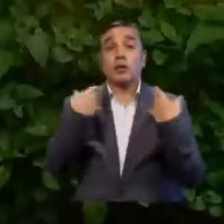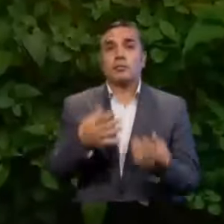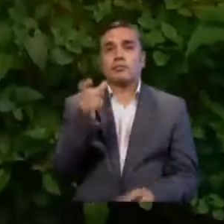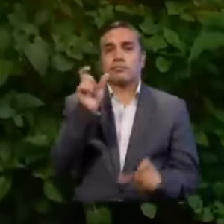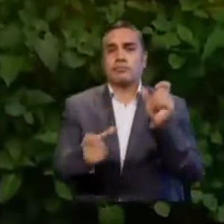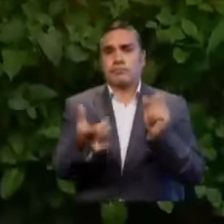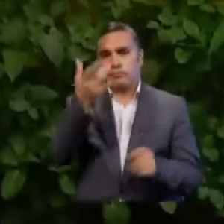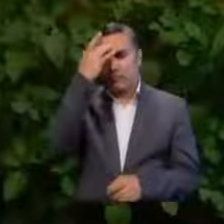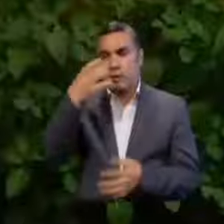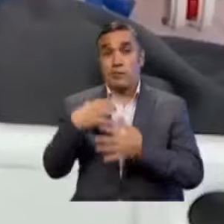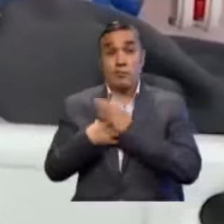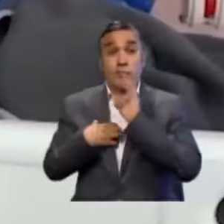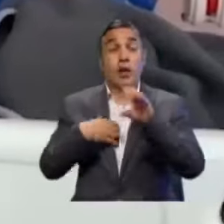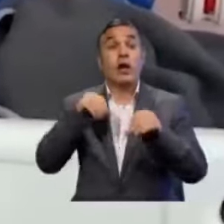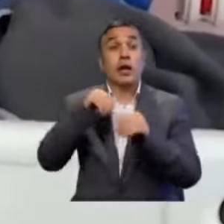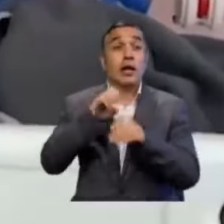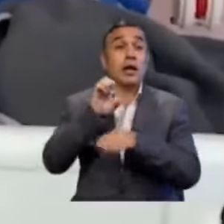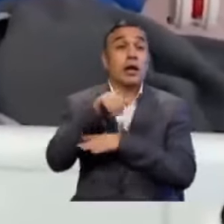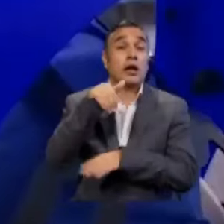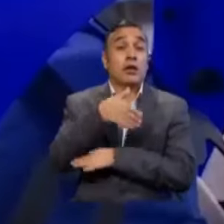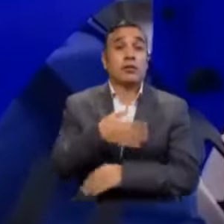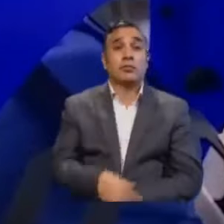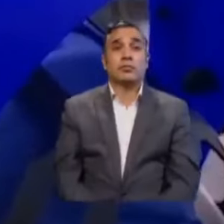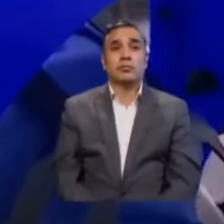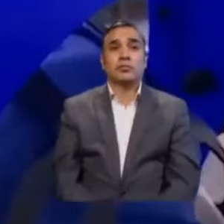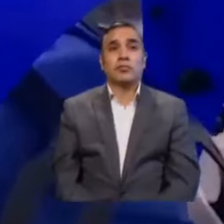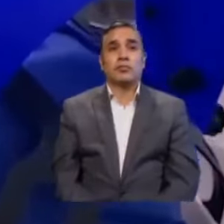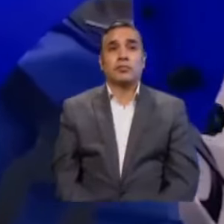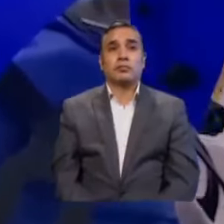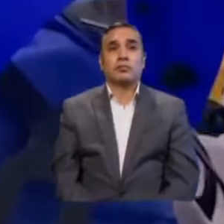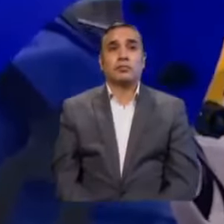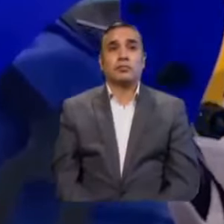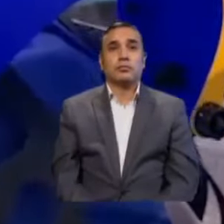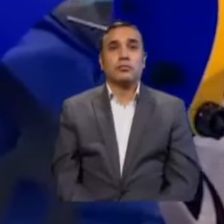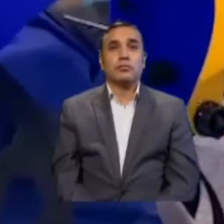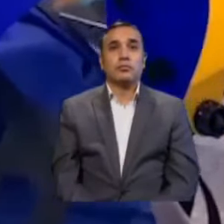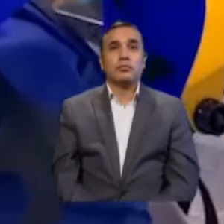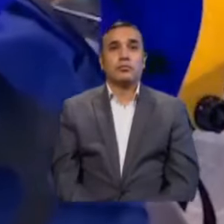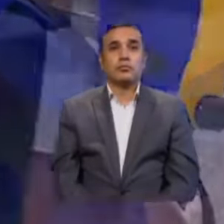de coronavirus en el Ecuador. Lourdes Guadamut, TC Televisión.